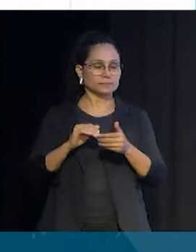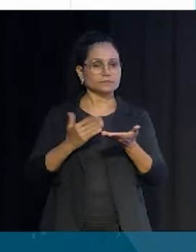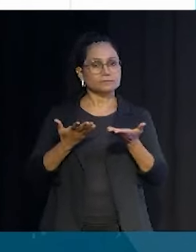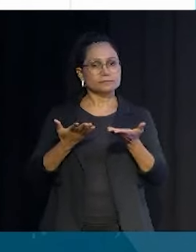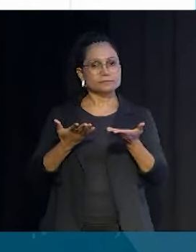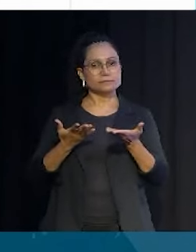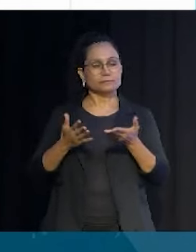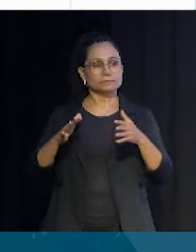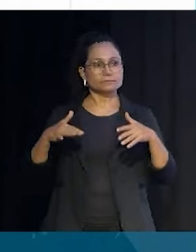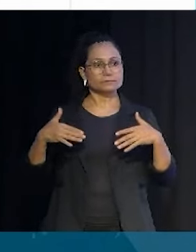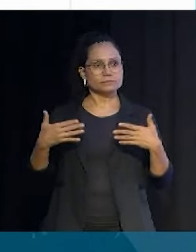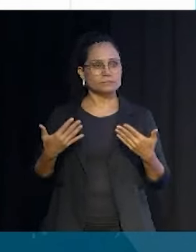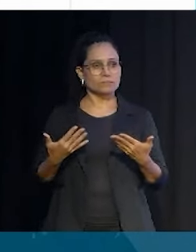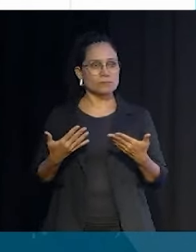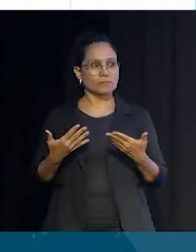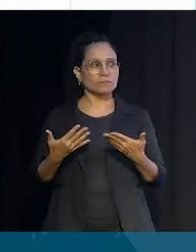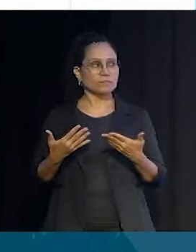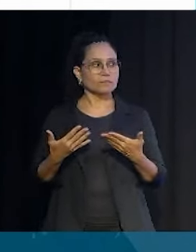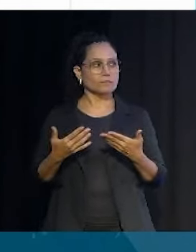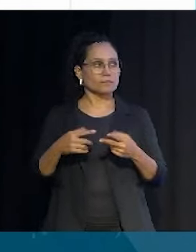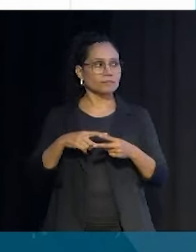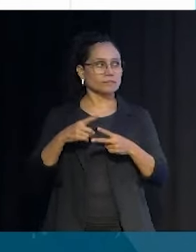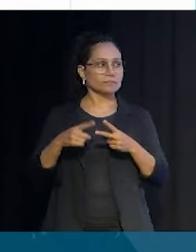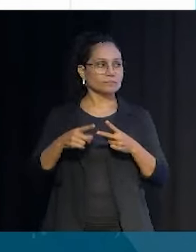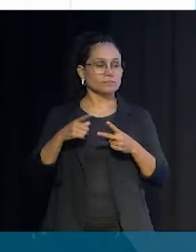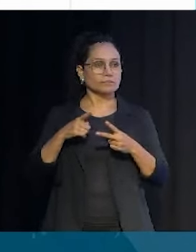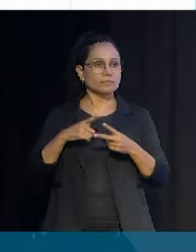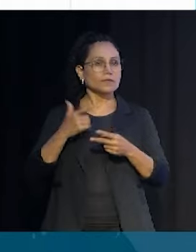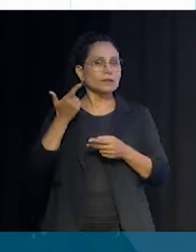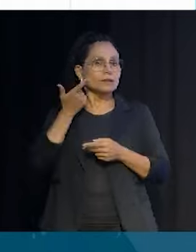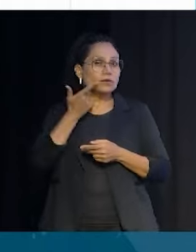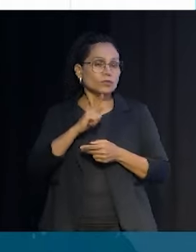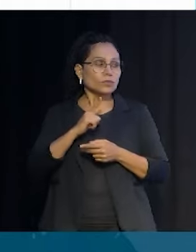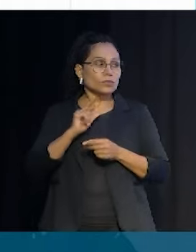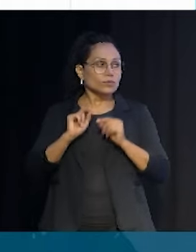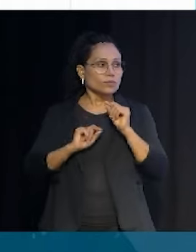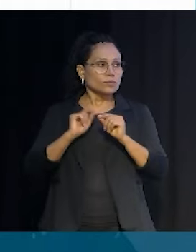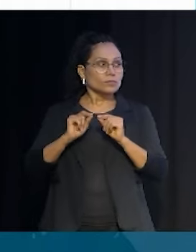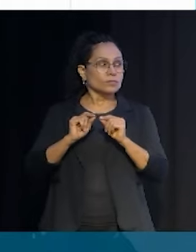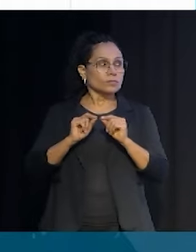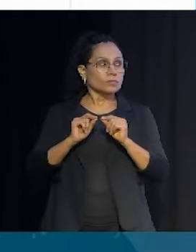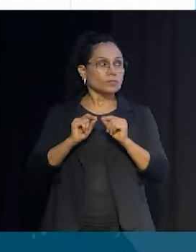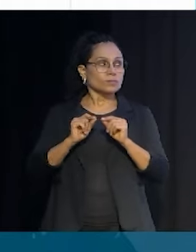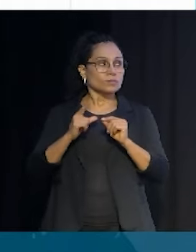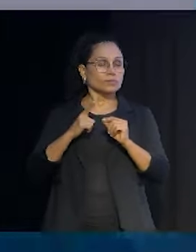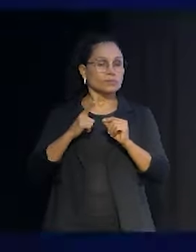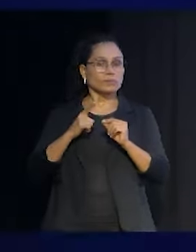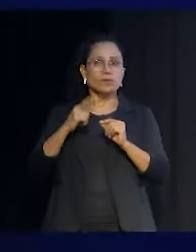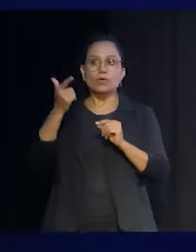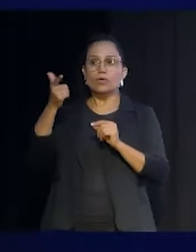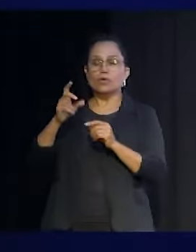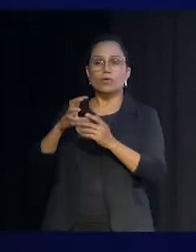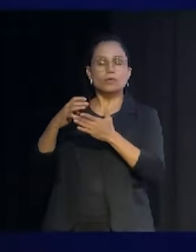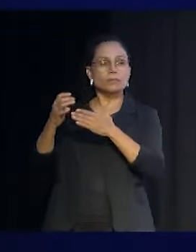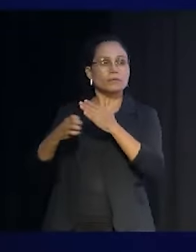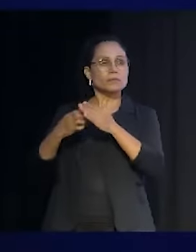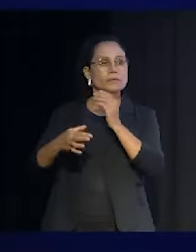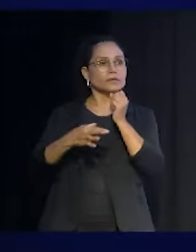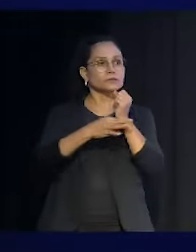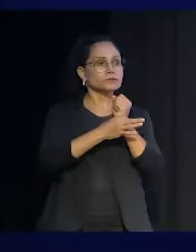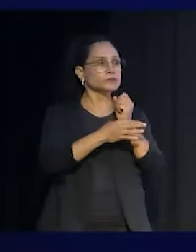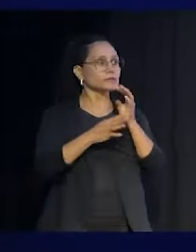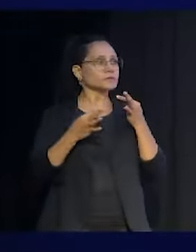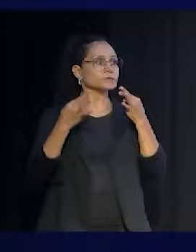cuestión. Entonces, el seguro rural tiene un ventaja.